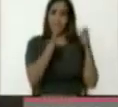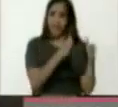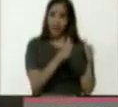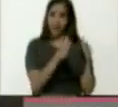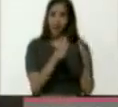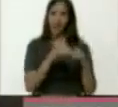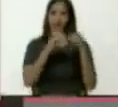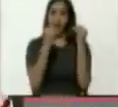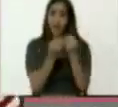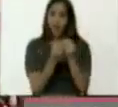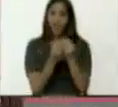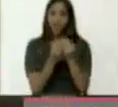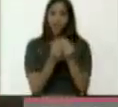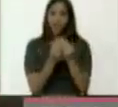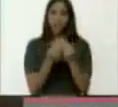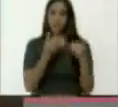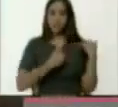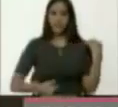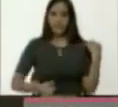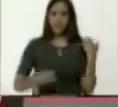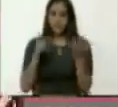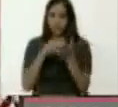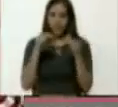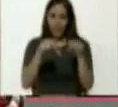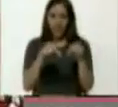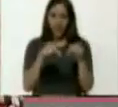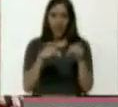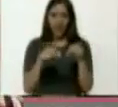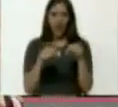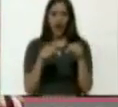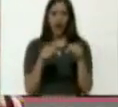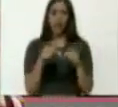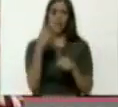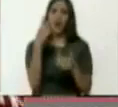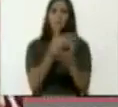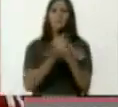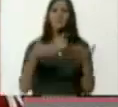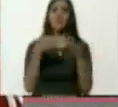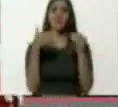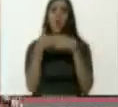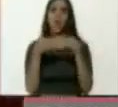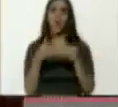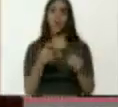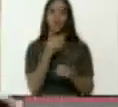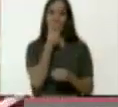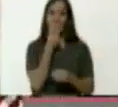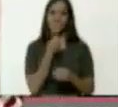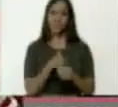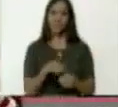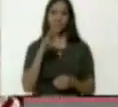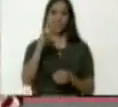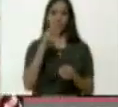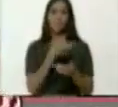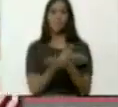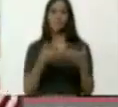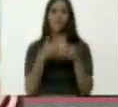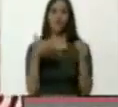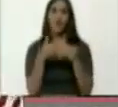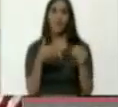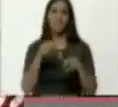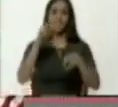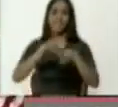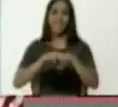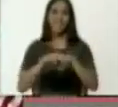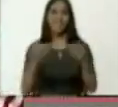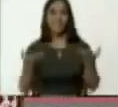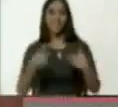oficina oval, en donde está el presidente, llegar ahí, cuesta $2 millones. Tranquilito. Facilito, $3 millones, nada más sentarte y que te